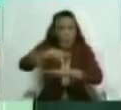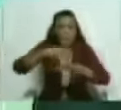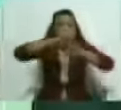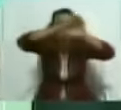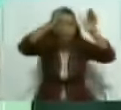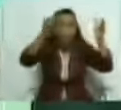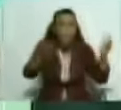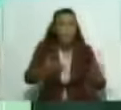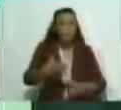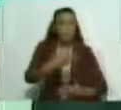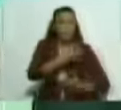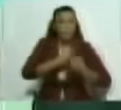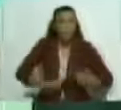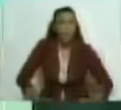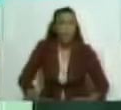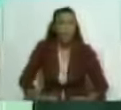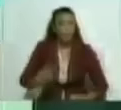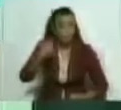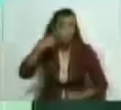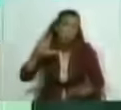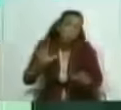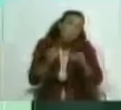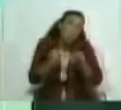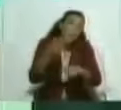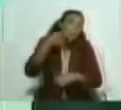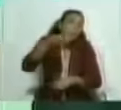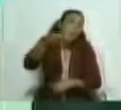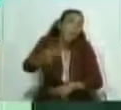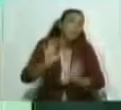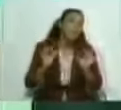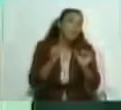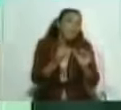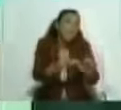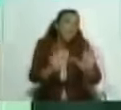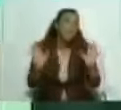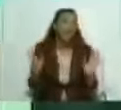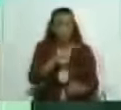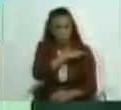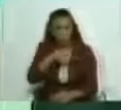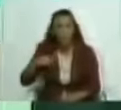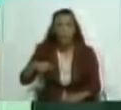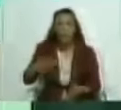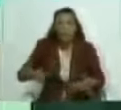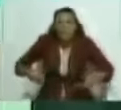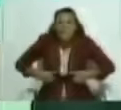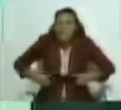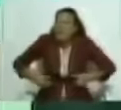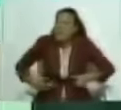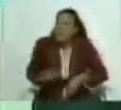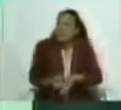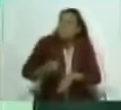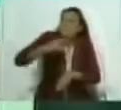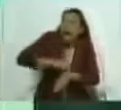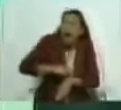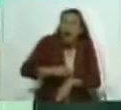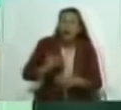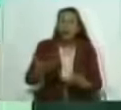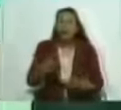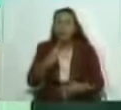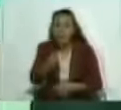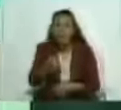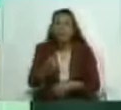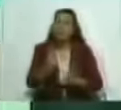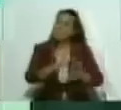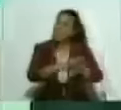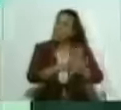hoy es gobierno, seguirá, bueno, haciendo política. Y nosotros haremos un esfuerzo para ser nosotros los que le digamos a